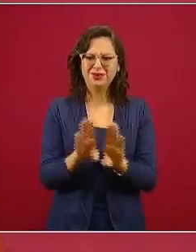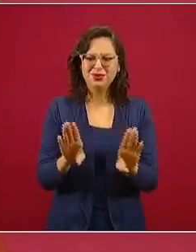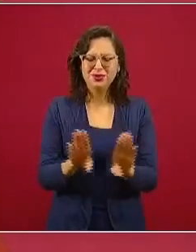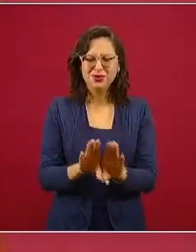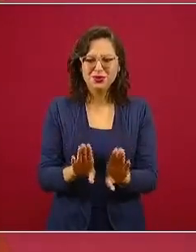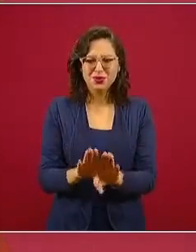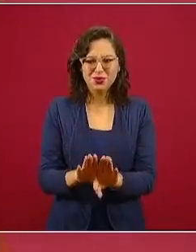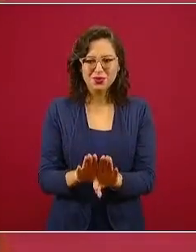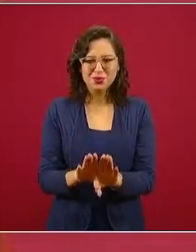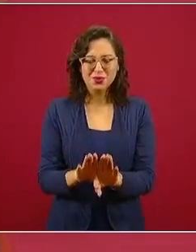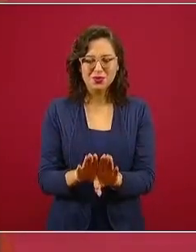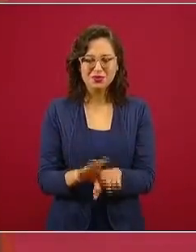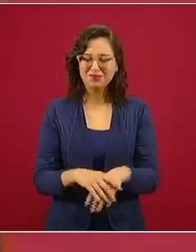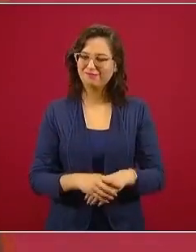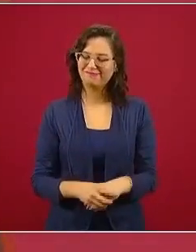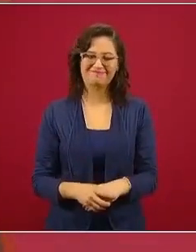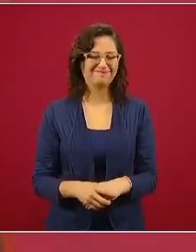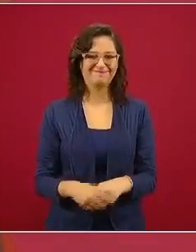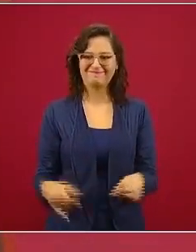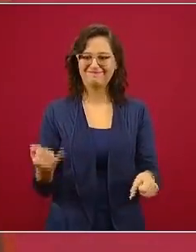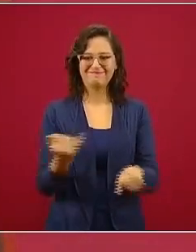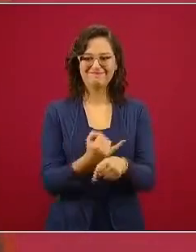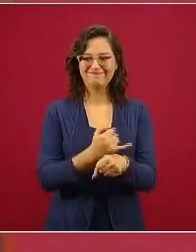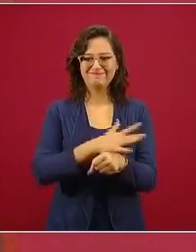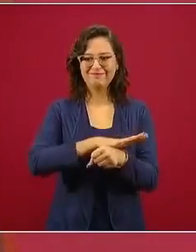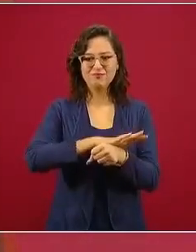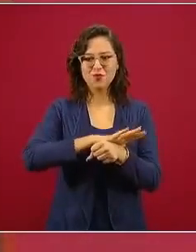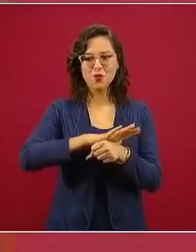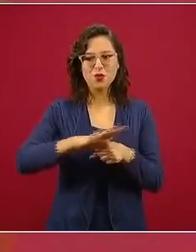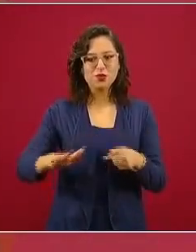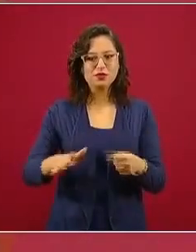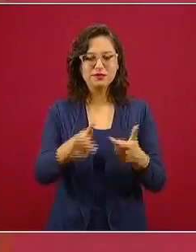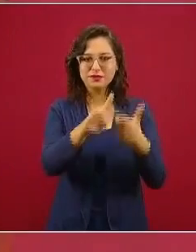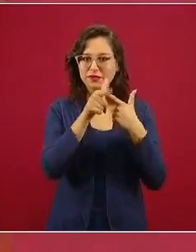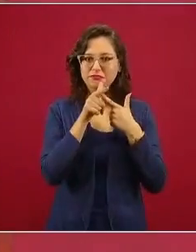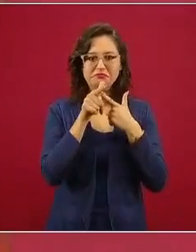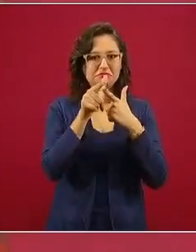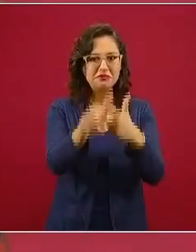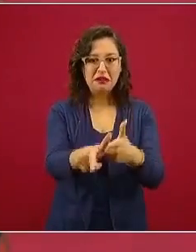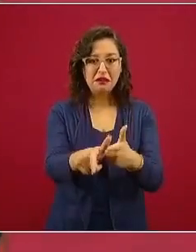No se puede permitir que estas cosas sucedan.